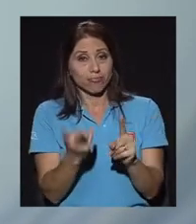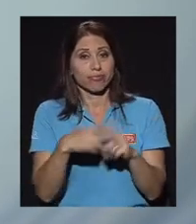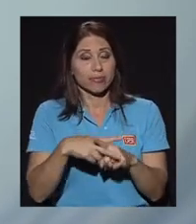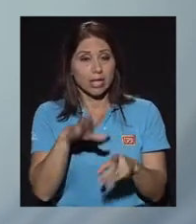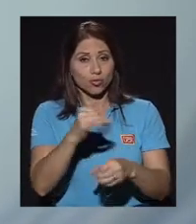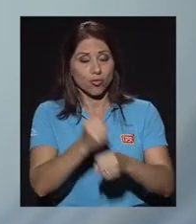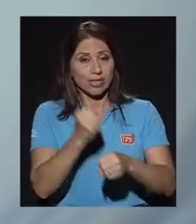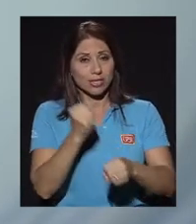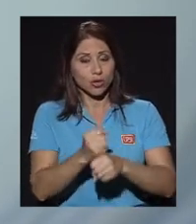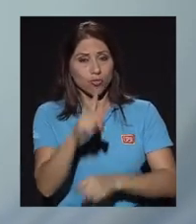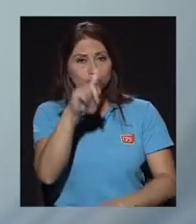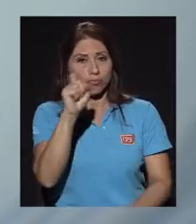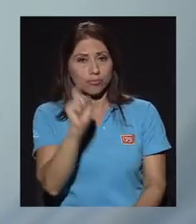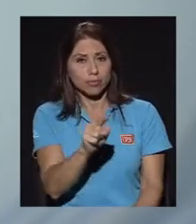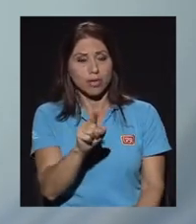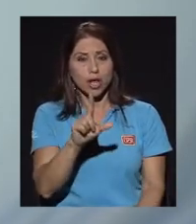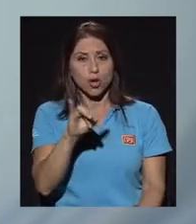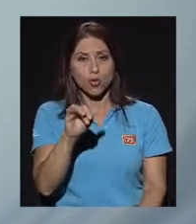Fernando.